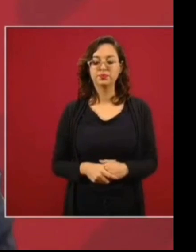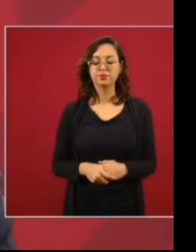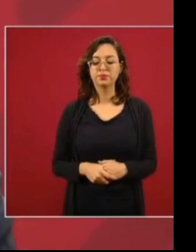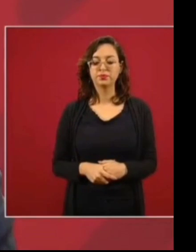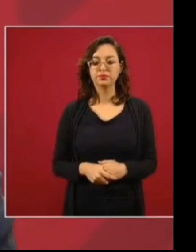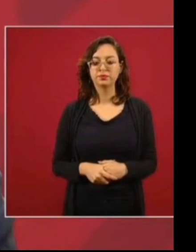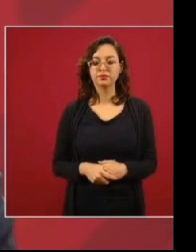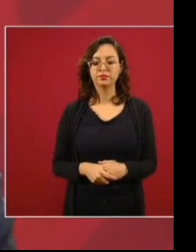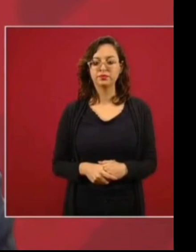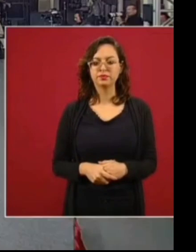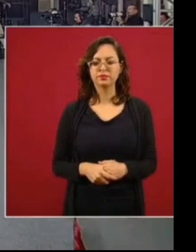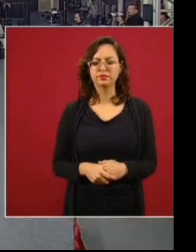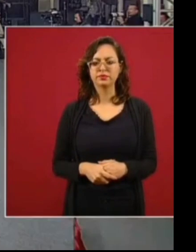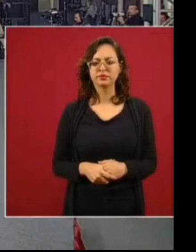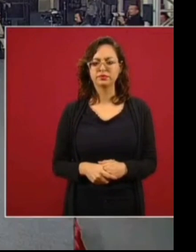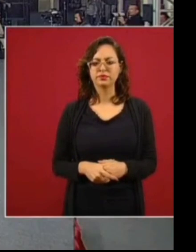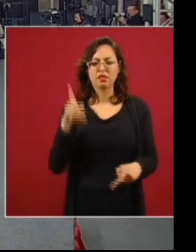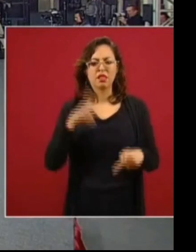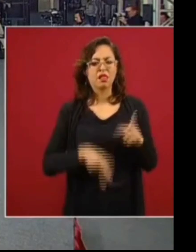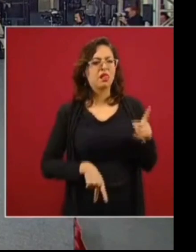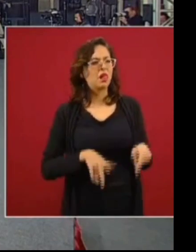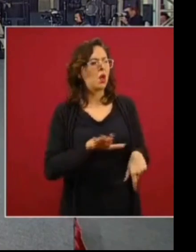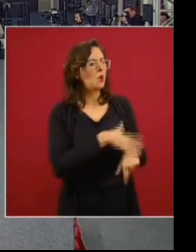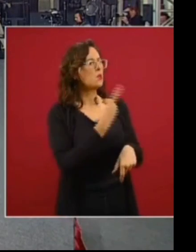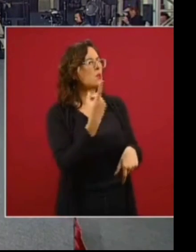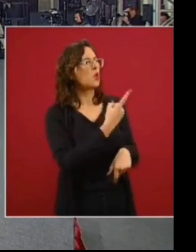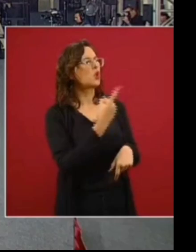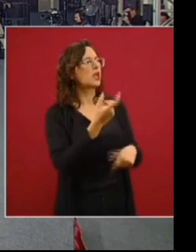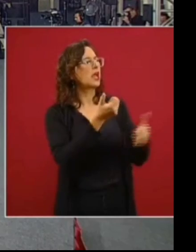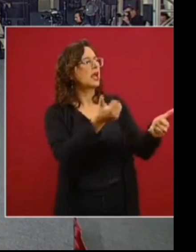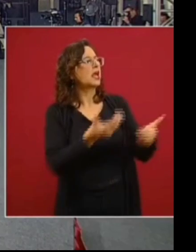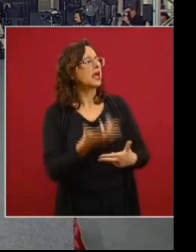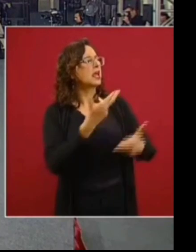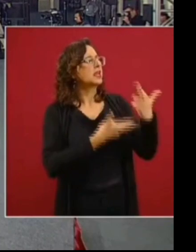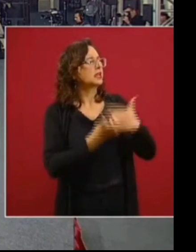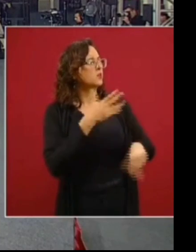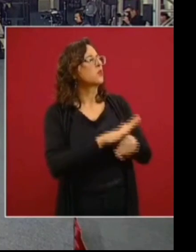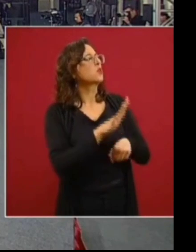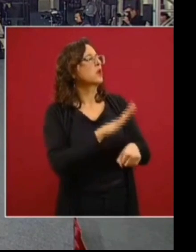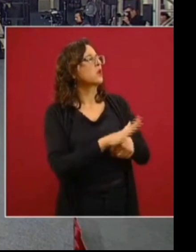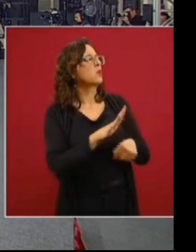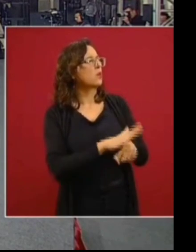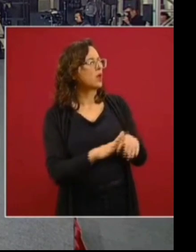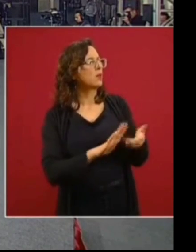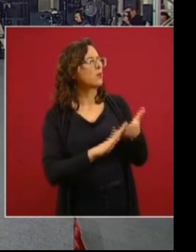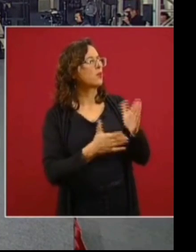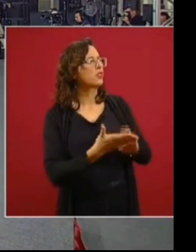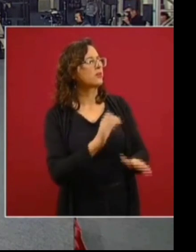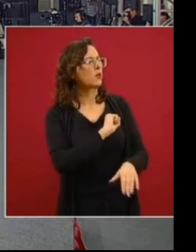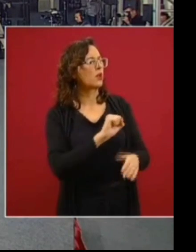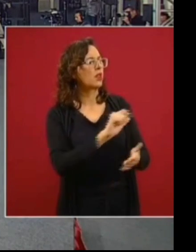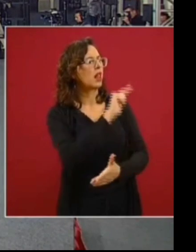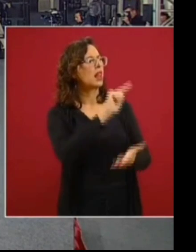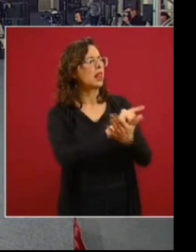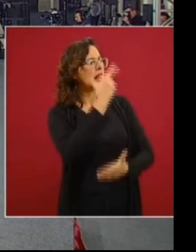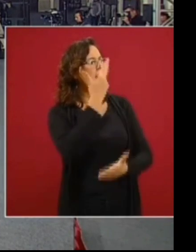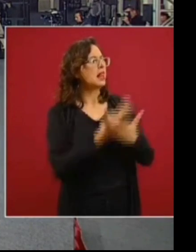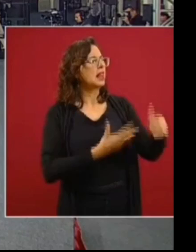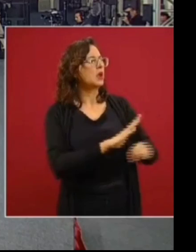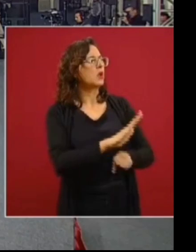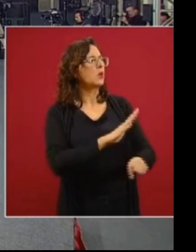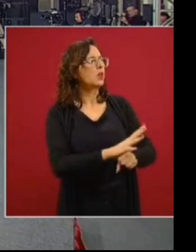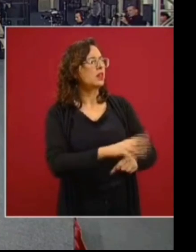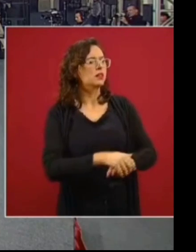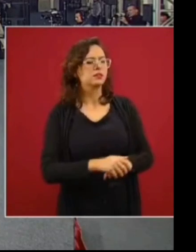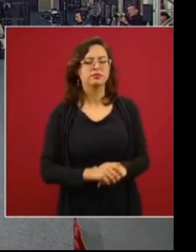Exactamente, ¿por qué delito se le solicitó la extradición? ¿Perdón? ¿Por qué delito se solicita la extradición o delitos? Bueno, hay